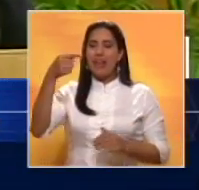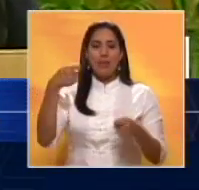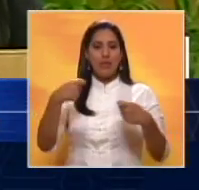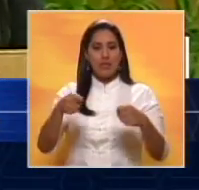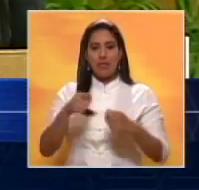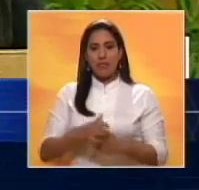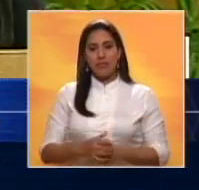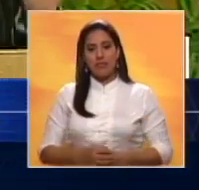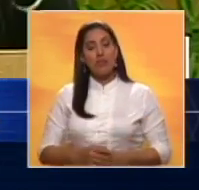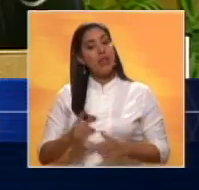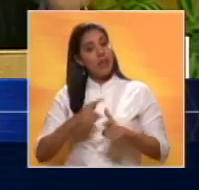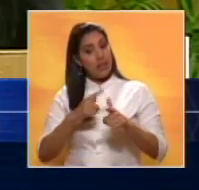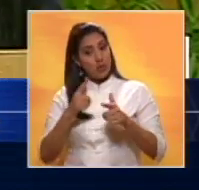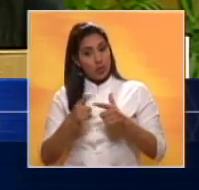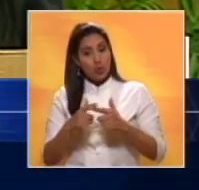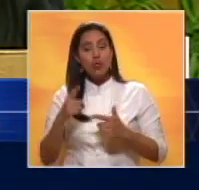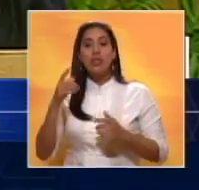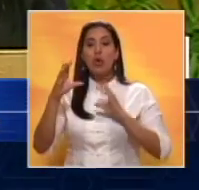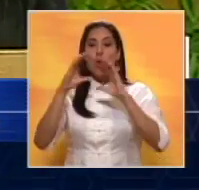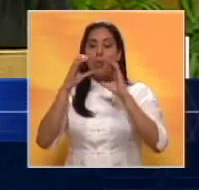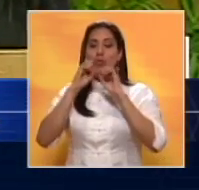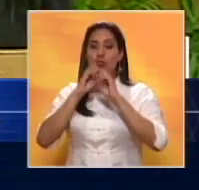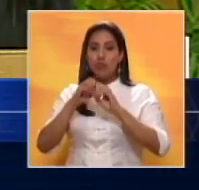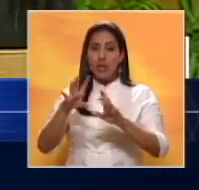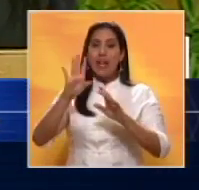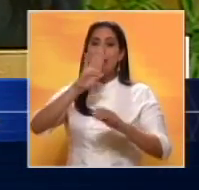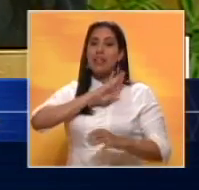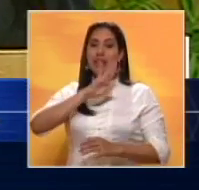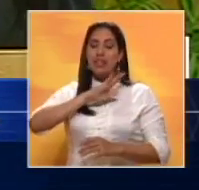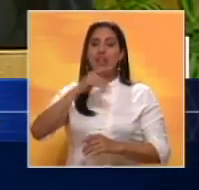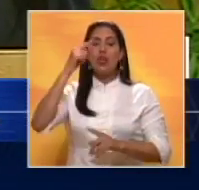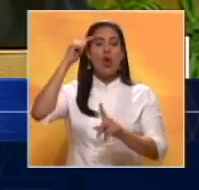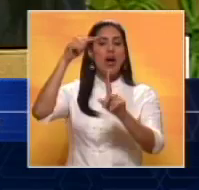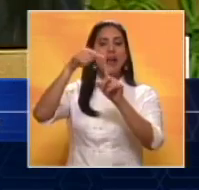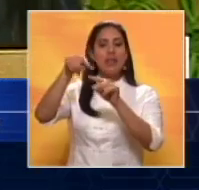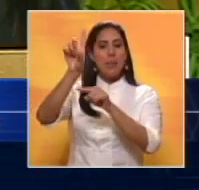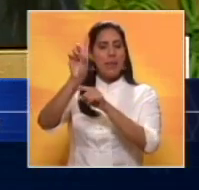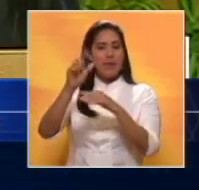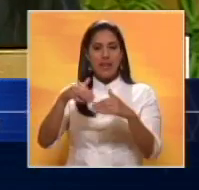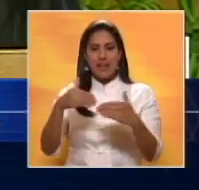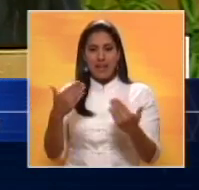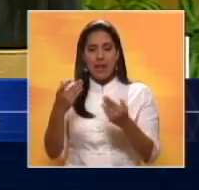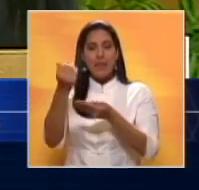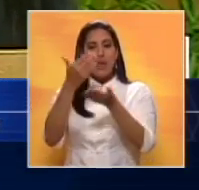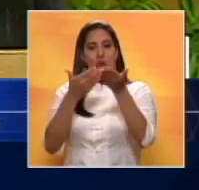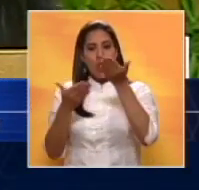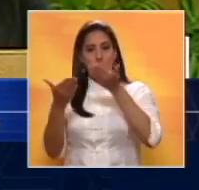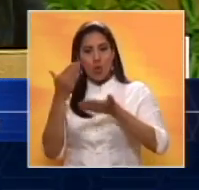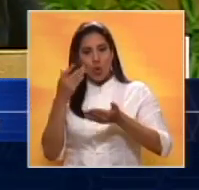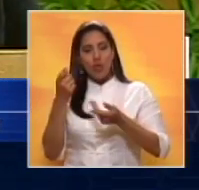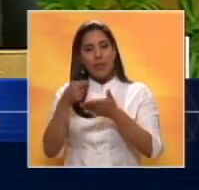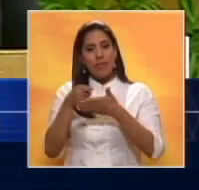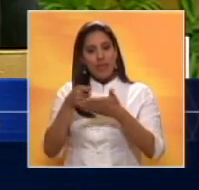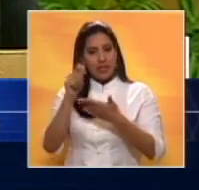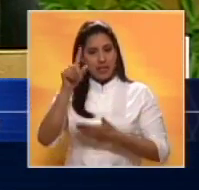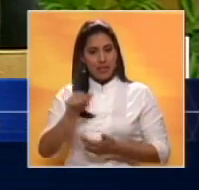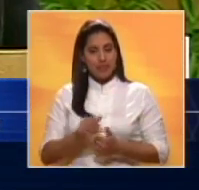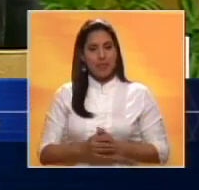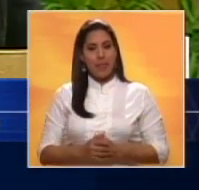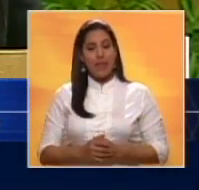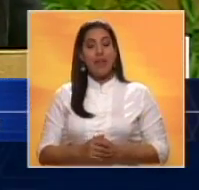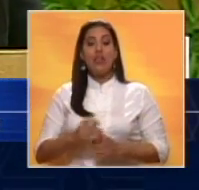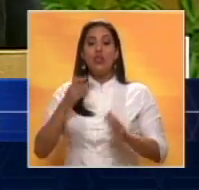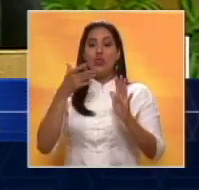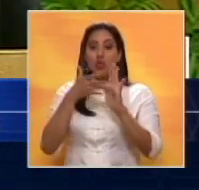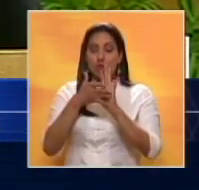negativa. Entonces el linchamiento mediático ha tenido un objetivo principalmente económico y financiero.